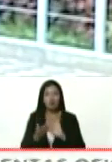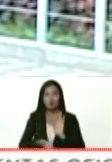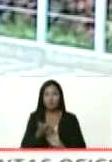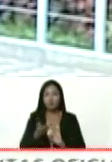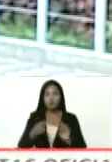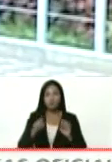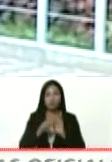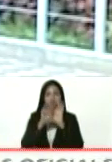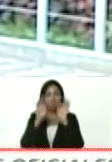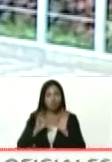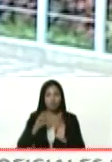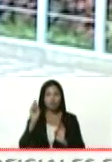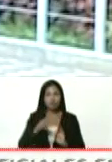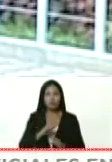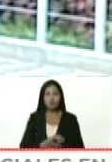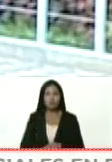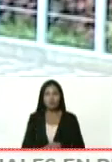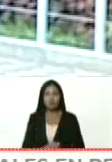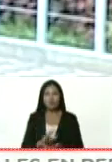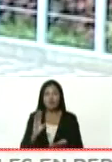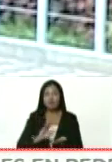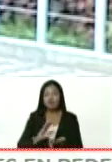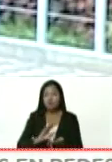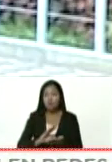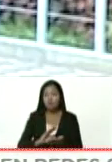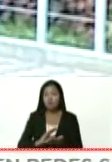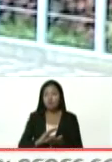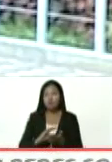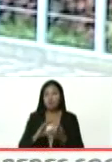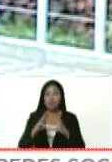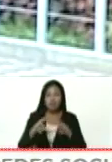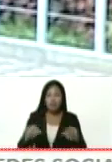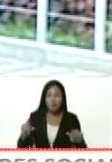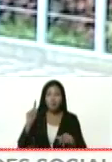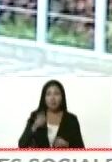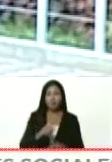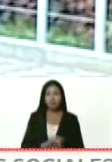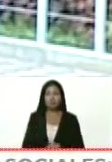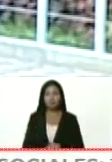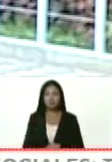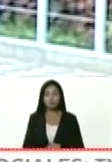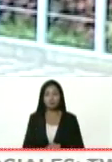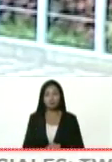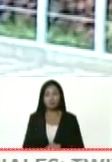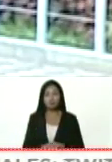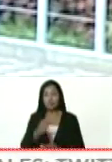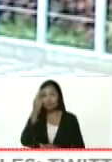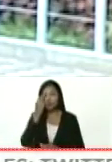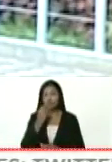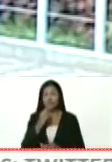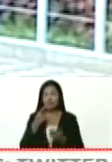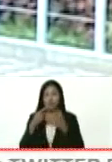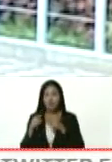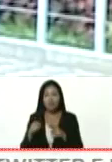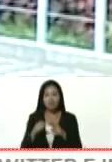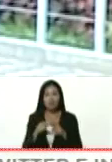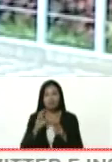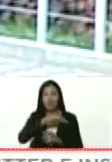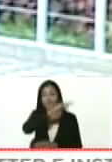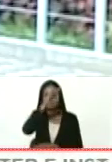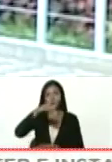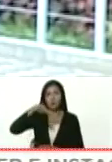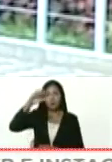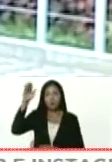de las distintas escalas en la ciudad, en el campo. Y de Los Teques nos vamos a otra montaña, nos vamos al